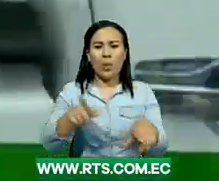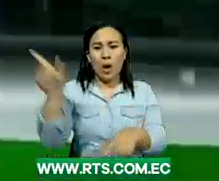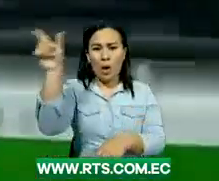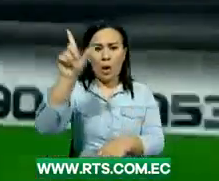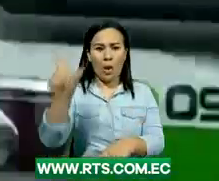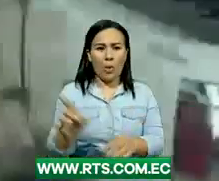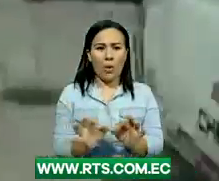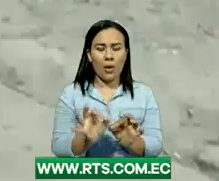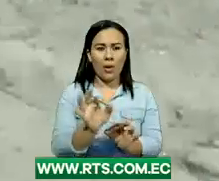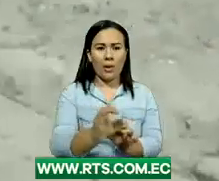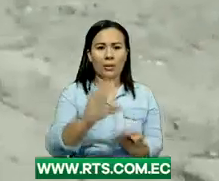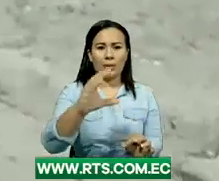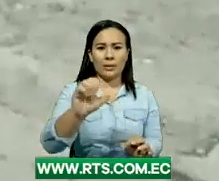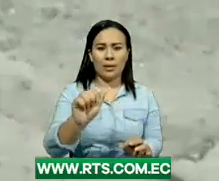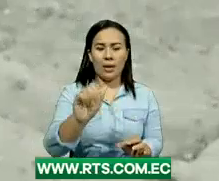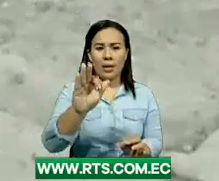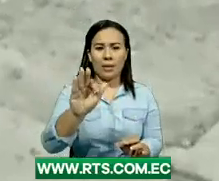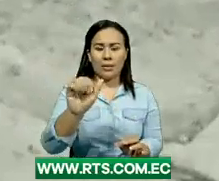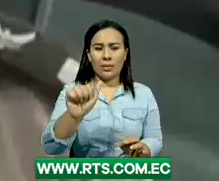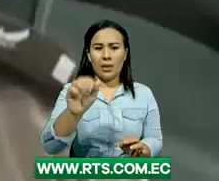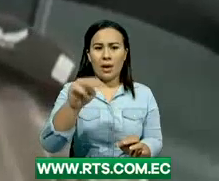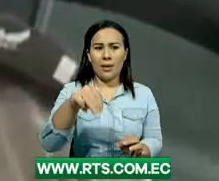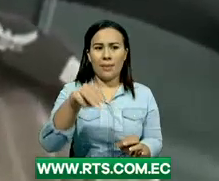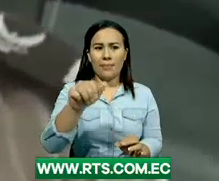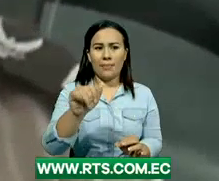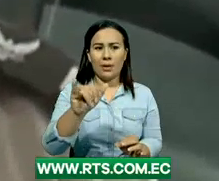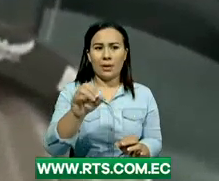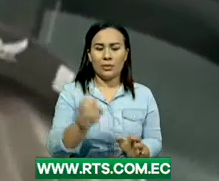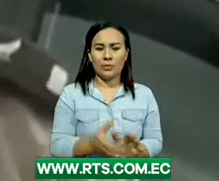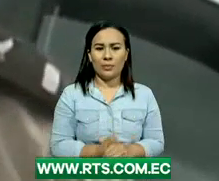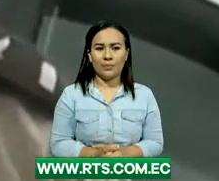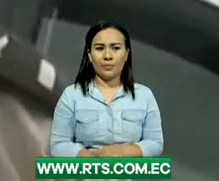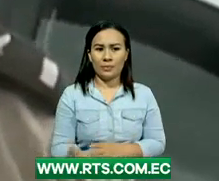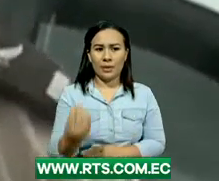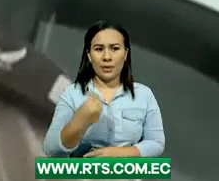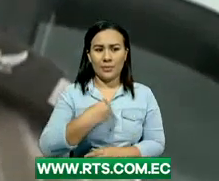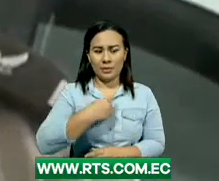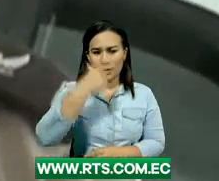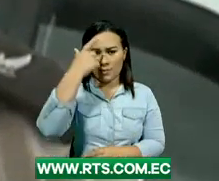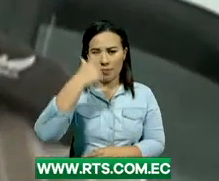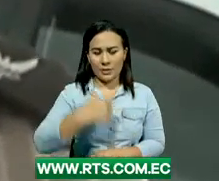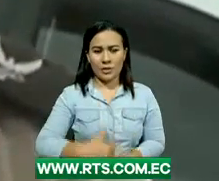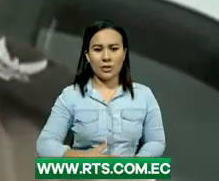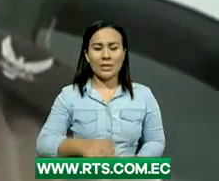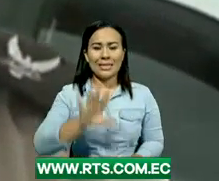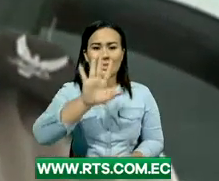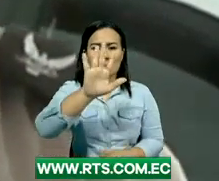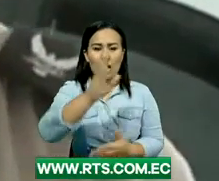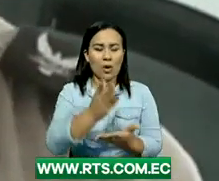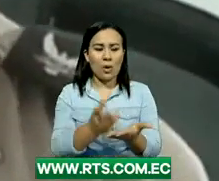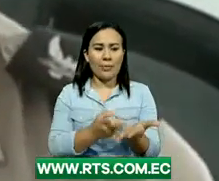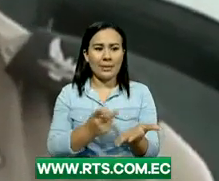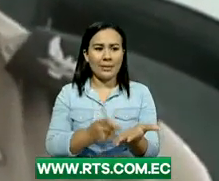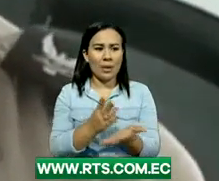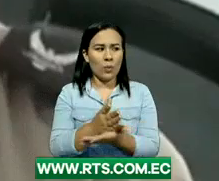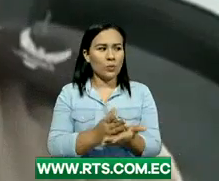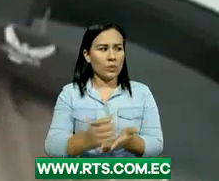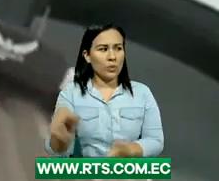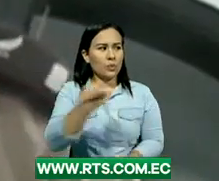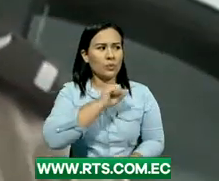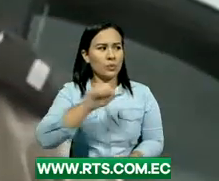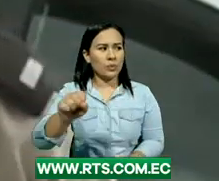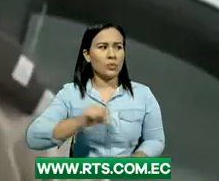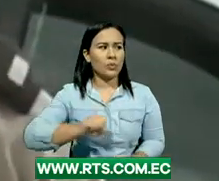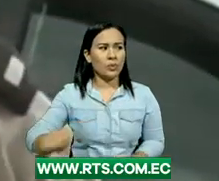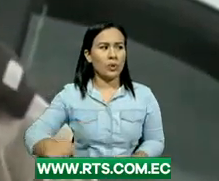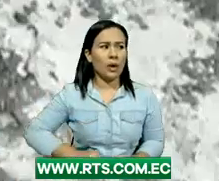provincia de Loja. En este evento es donde un ciudadano le propina 5 puñaladas al otro y que fue trasladado hasta el